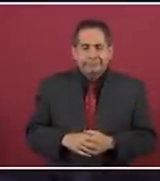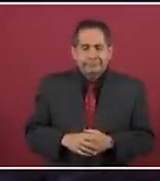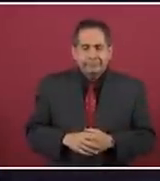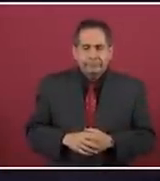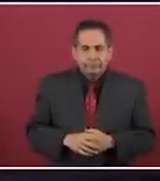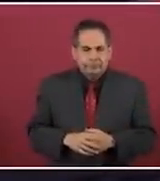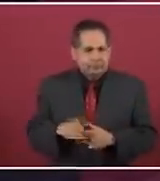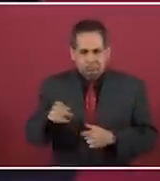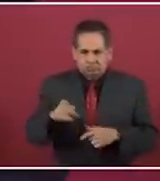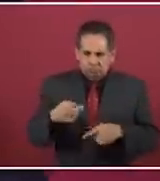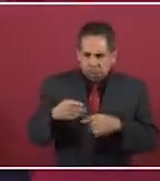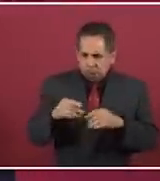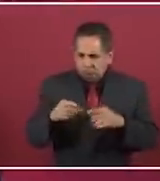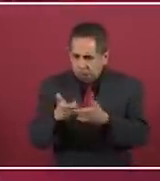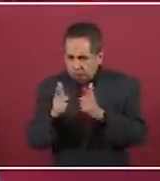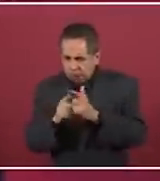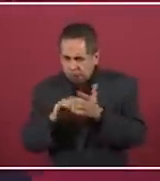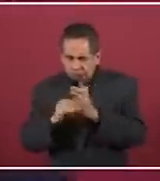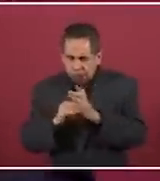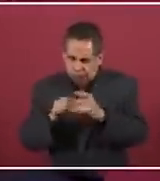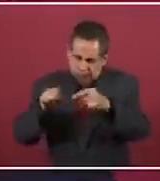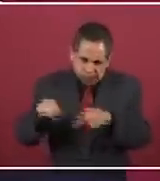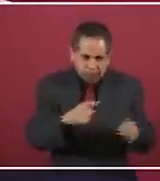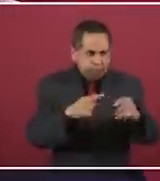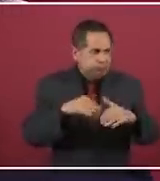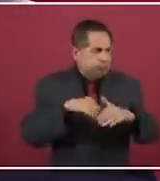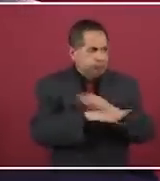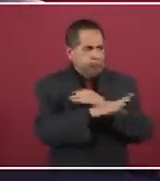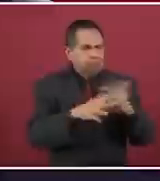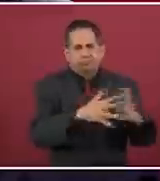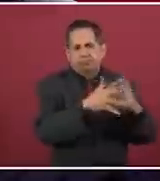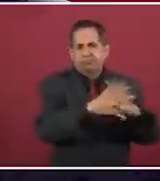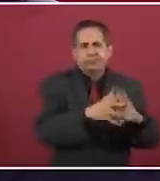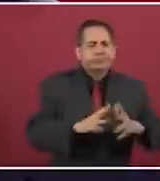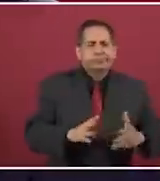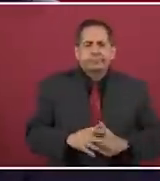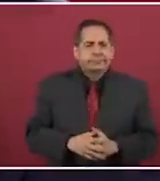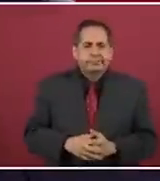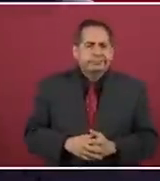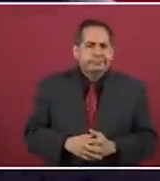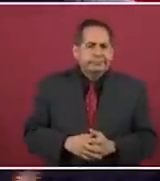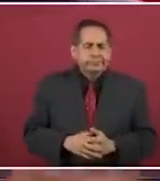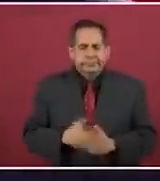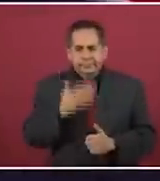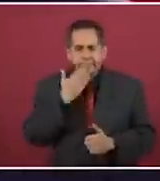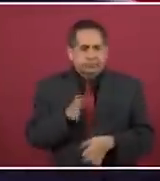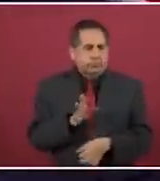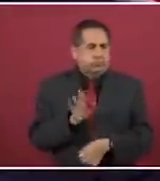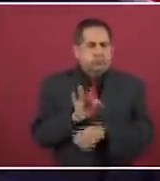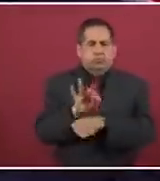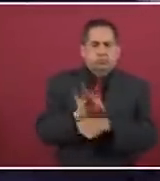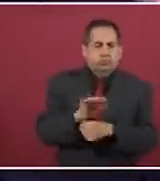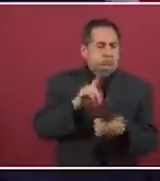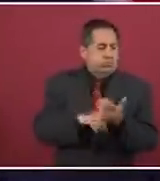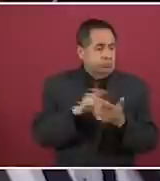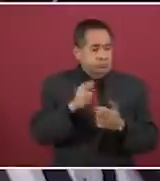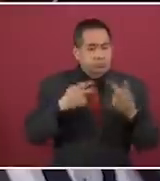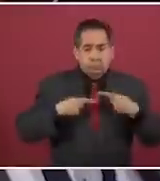Echaban a andar operativos para ese propósito y no había protección para la gente.